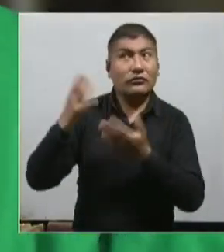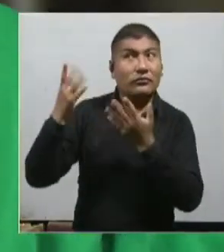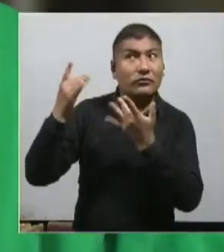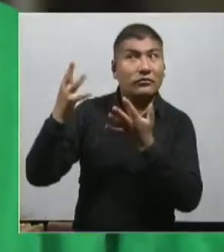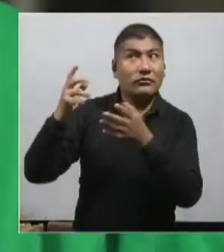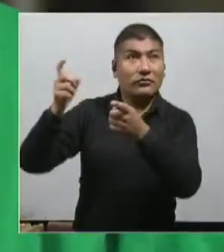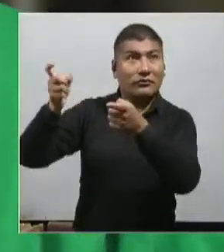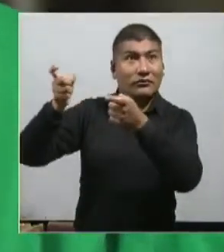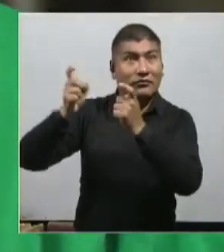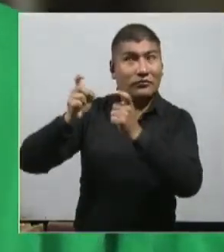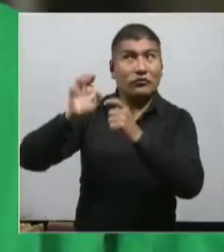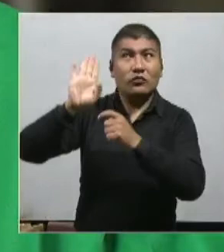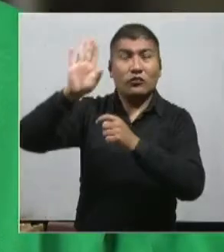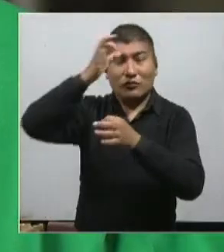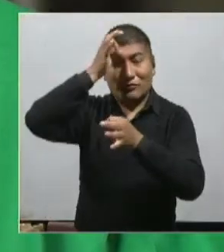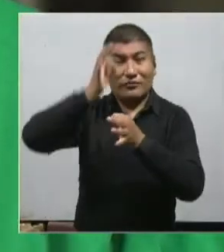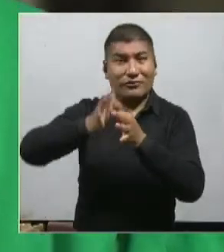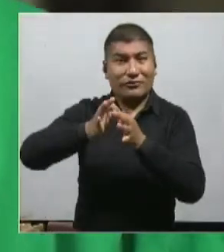por su fe,